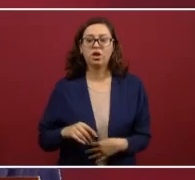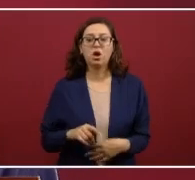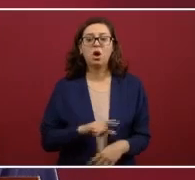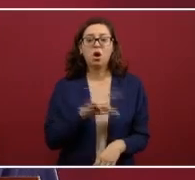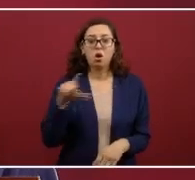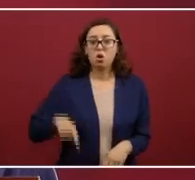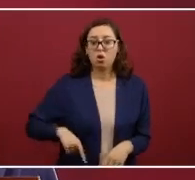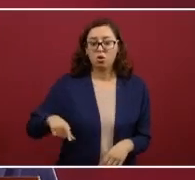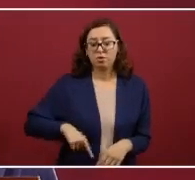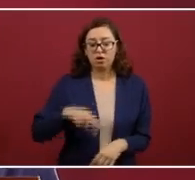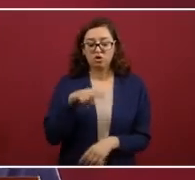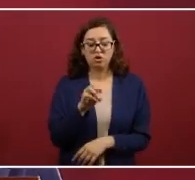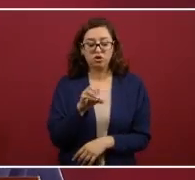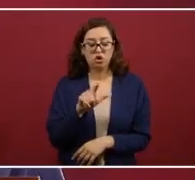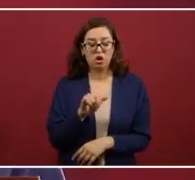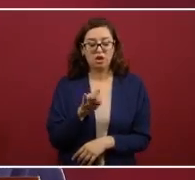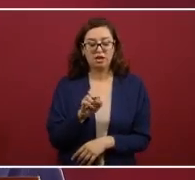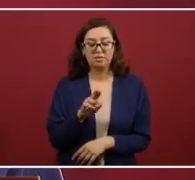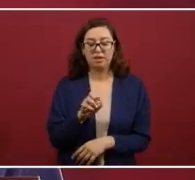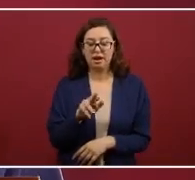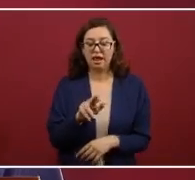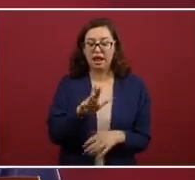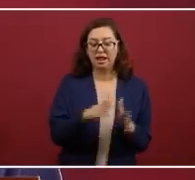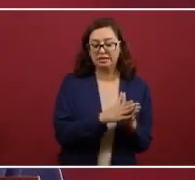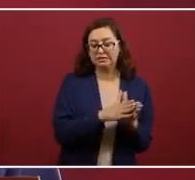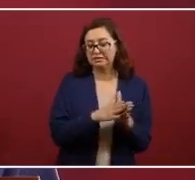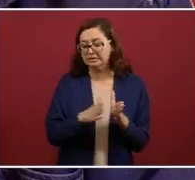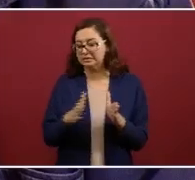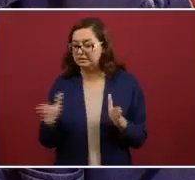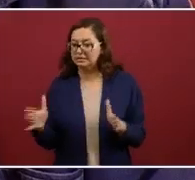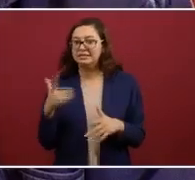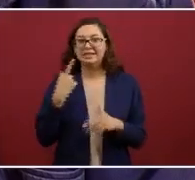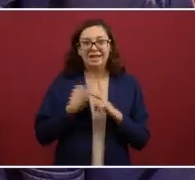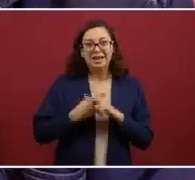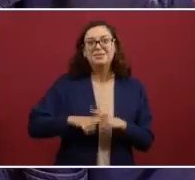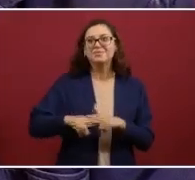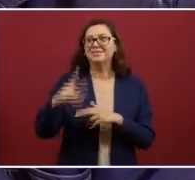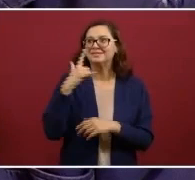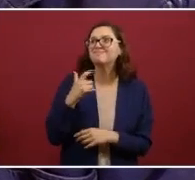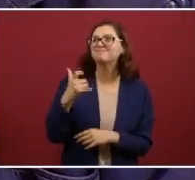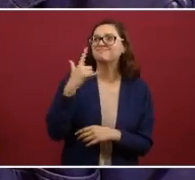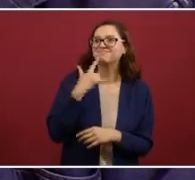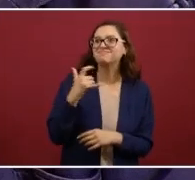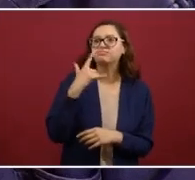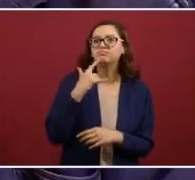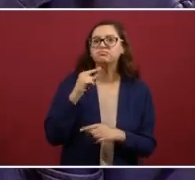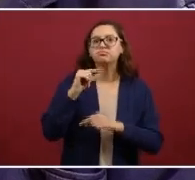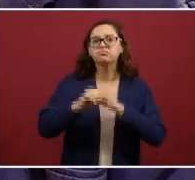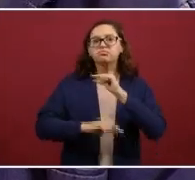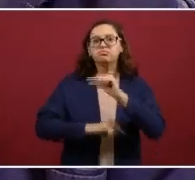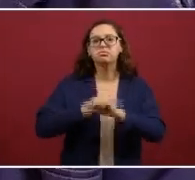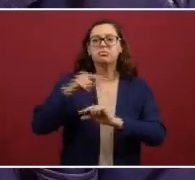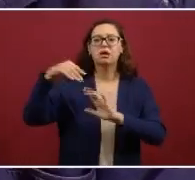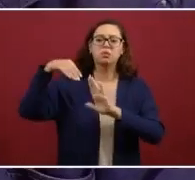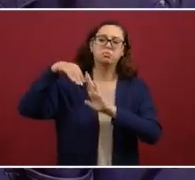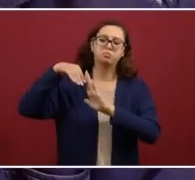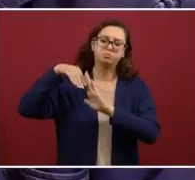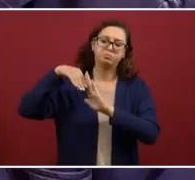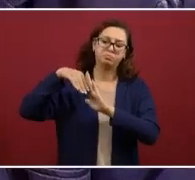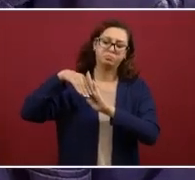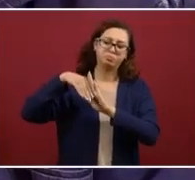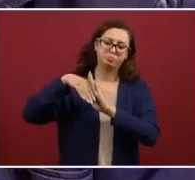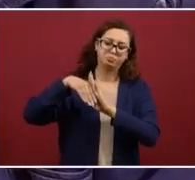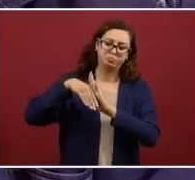política ambiental de México, que inició con bríos y con notables avances, comenzó a perder aliento, se